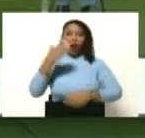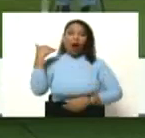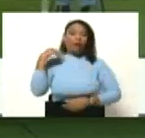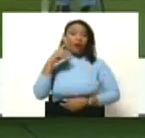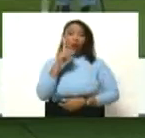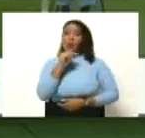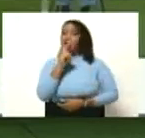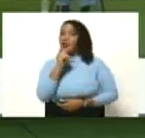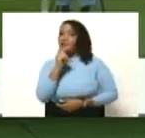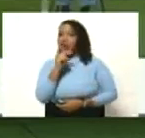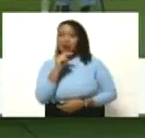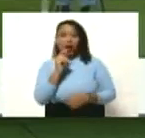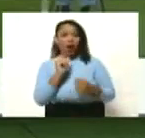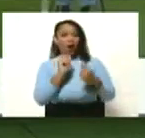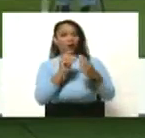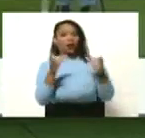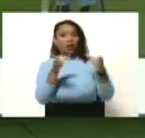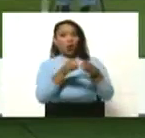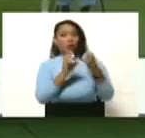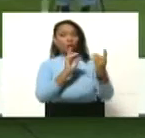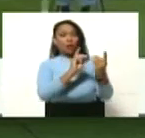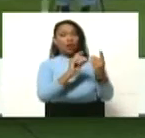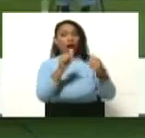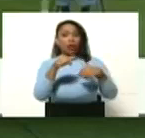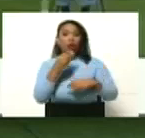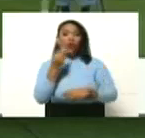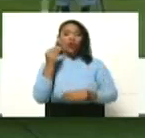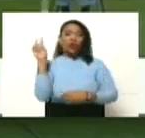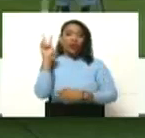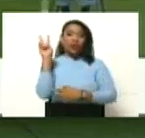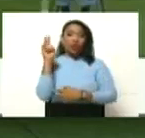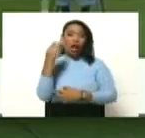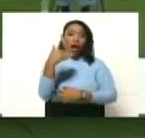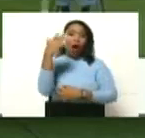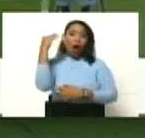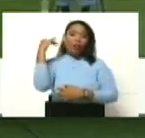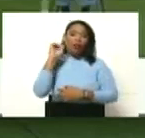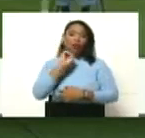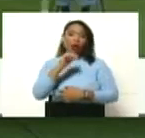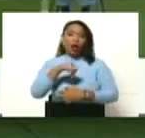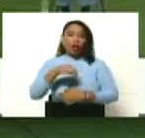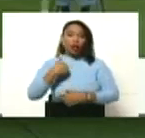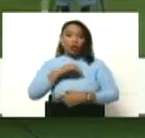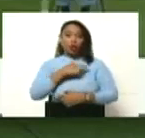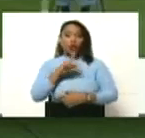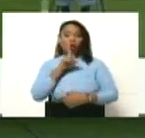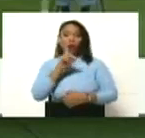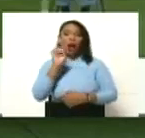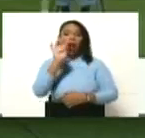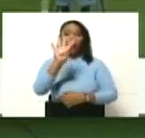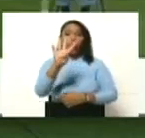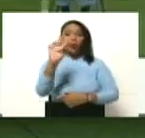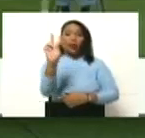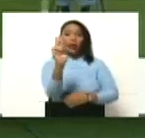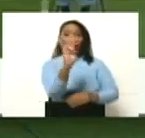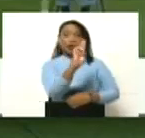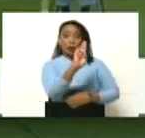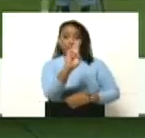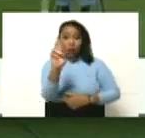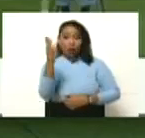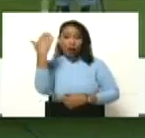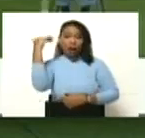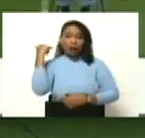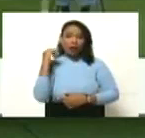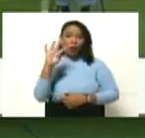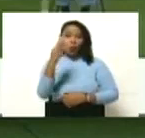teníamos. A la juventud en Venezuela, muchachos, muchachas, en lo que nosotros llamamos la Cuarta República, asesinaron